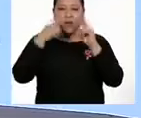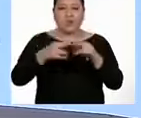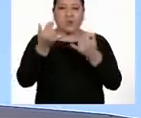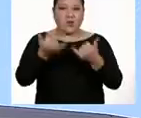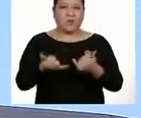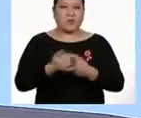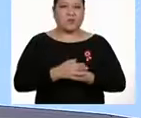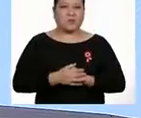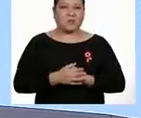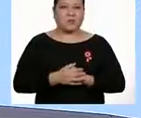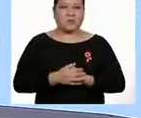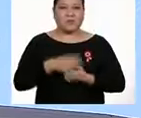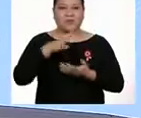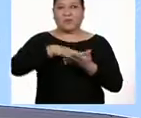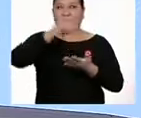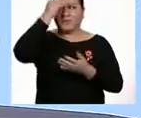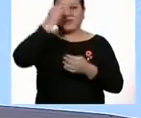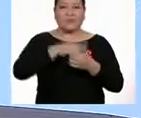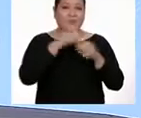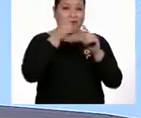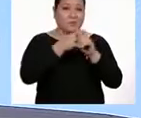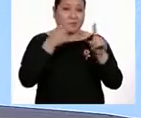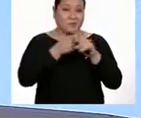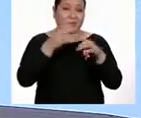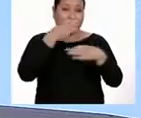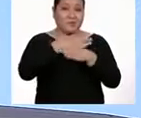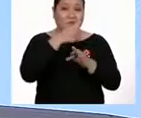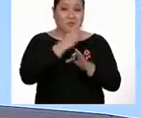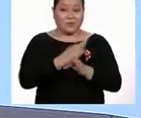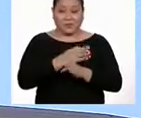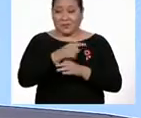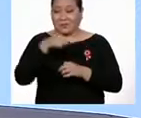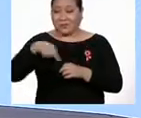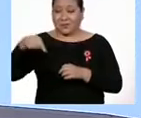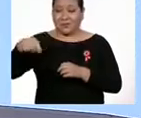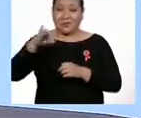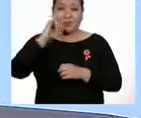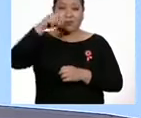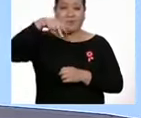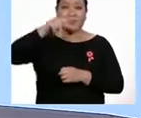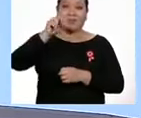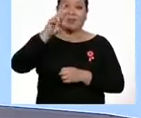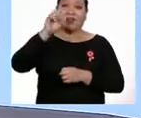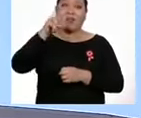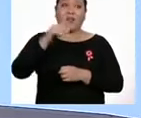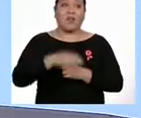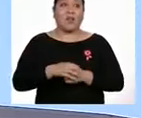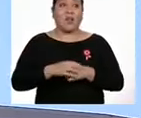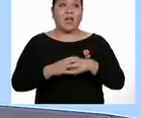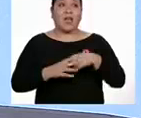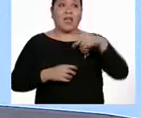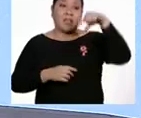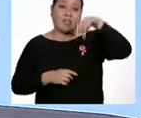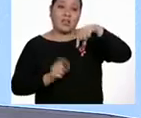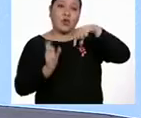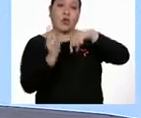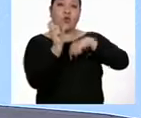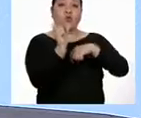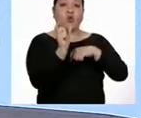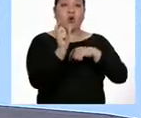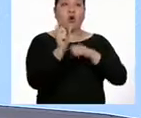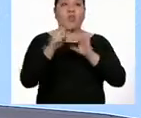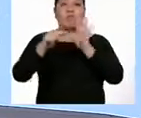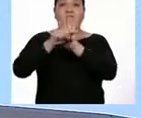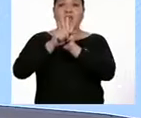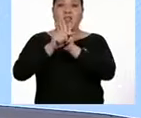día? Aprendimos distintos tipos de operación con intervalos: intersección, unión,